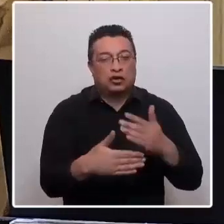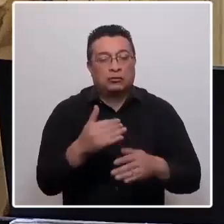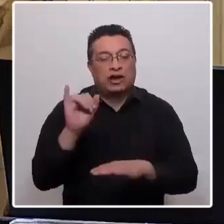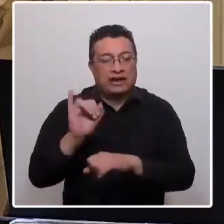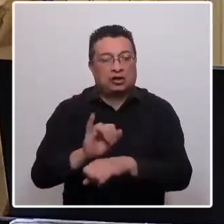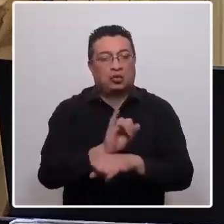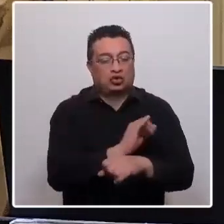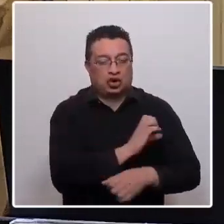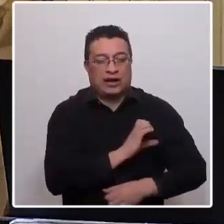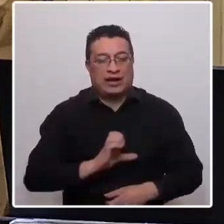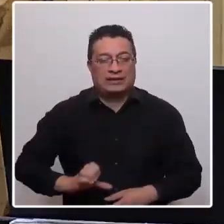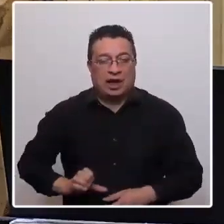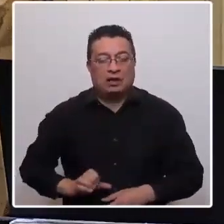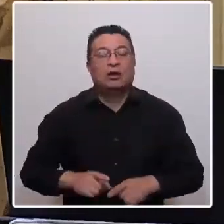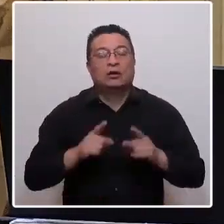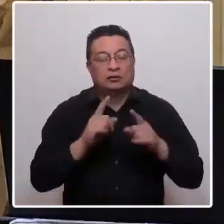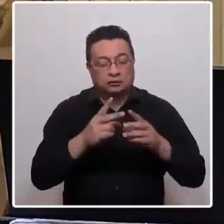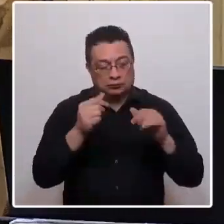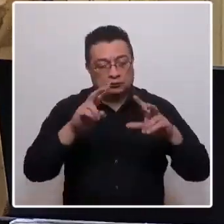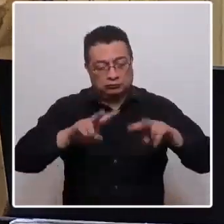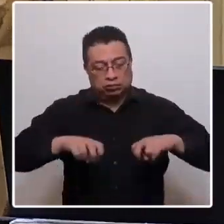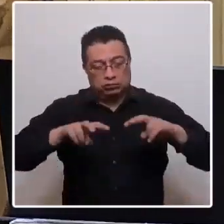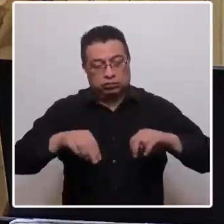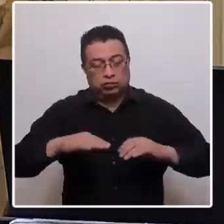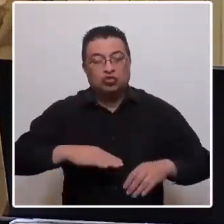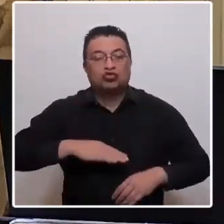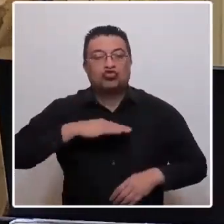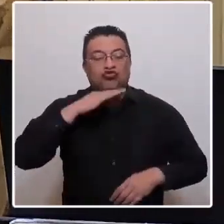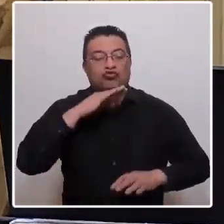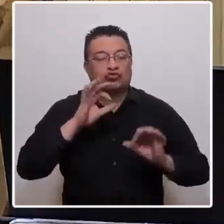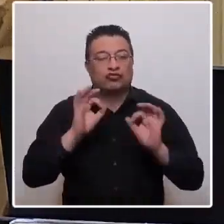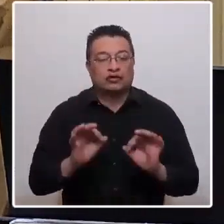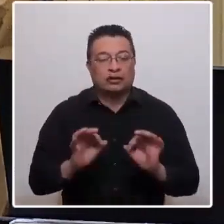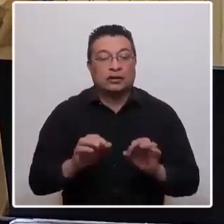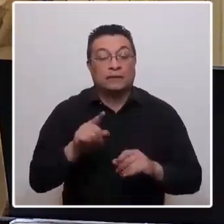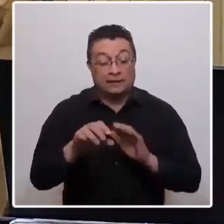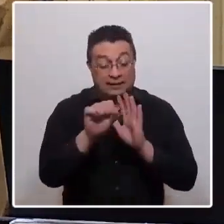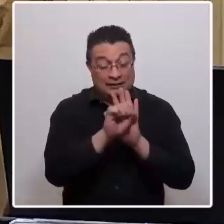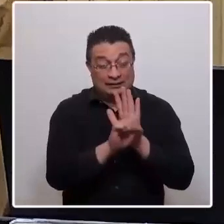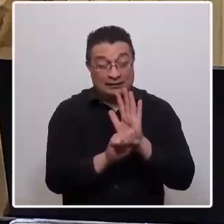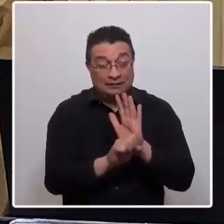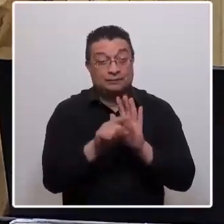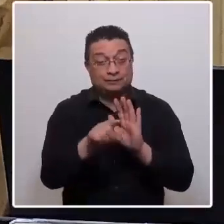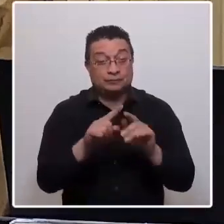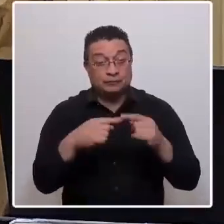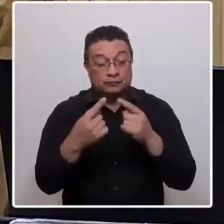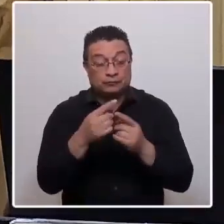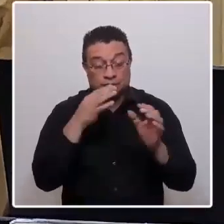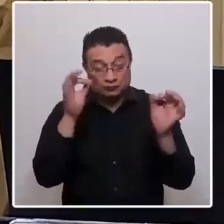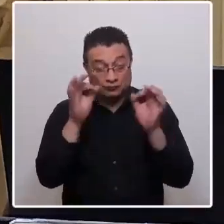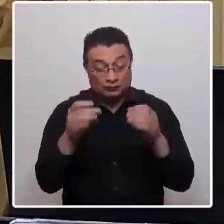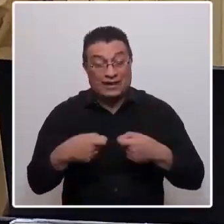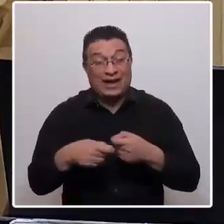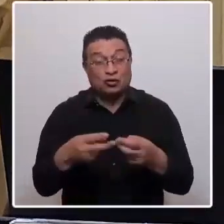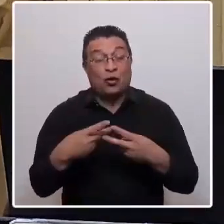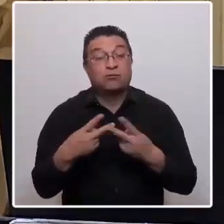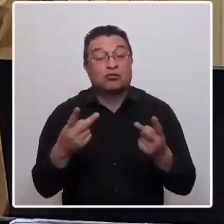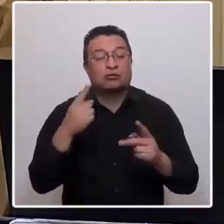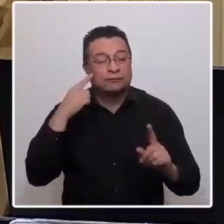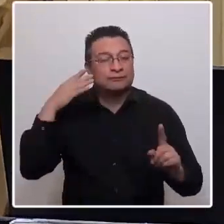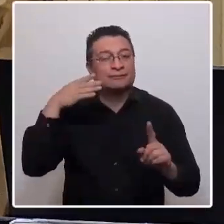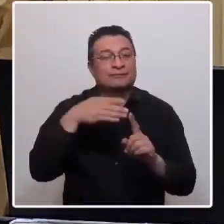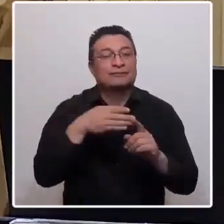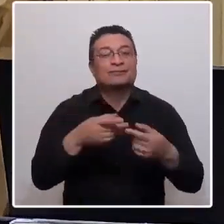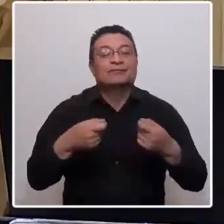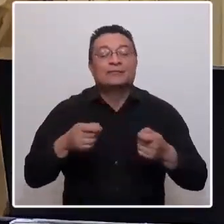del Estado, considerando una recaudación suficiente para estos fines. Este articulado, en cuanto a orientación del gasto público, dice directa relación con el